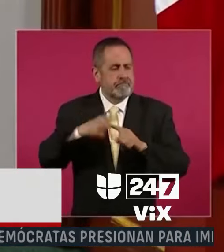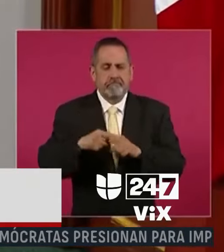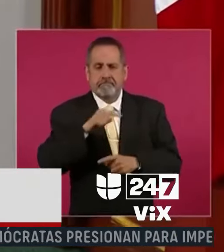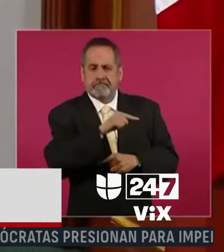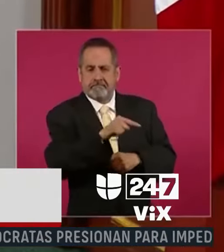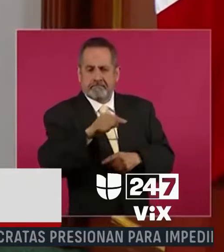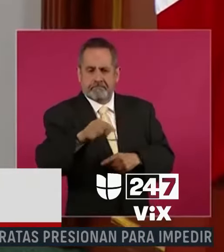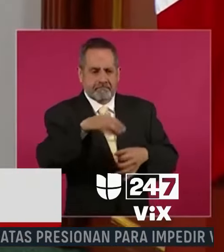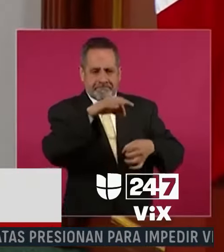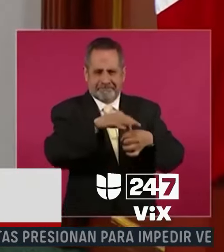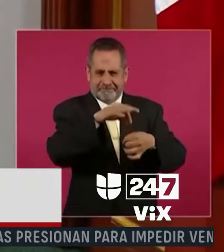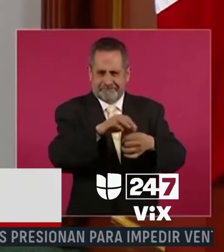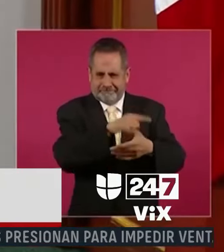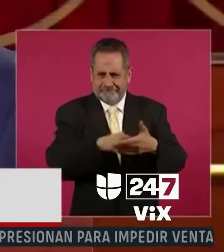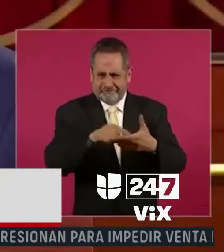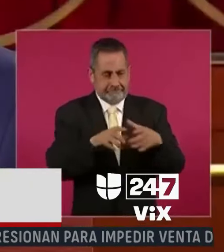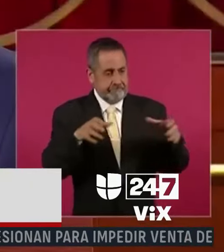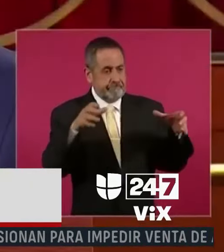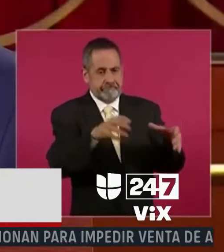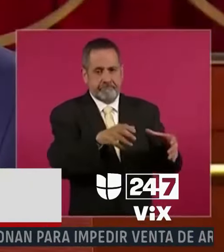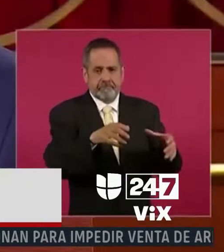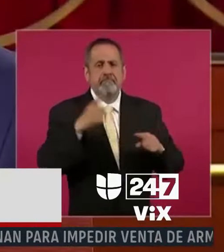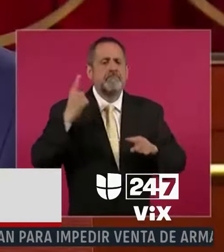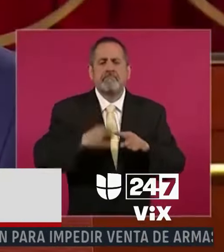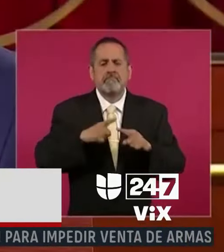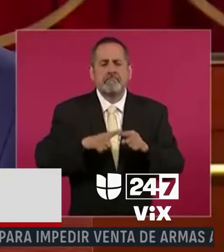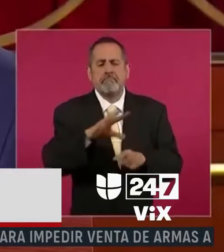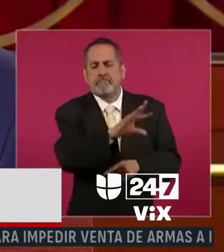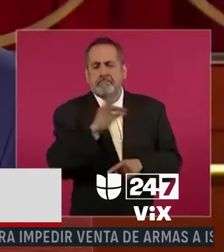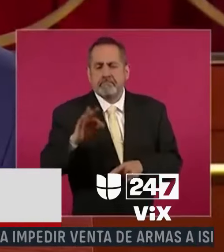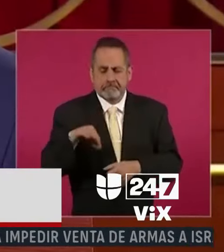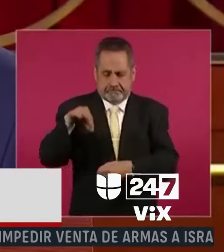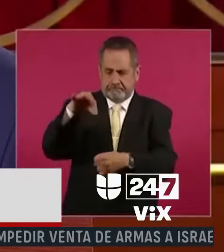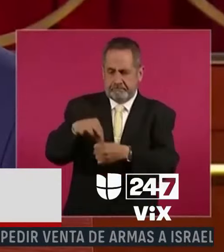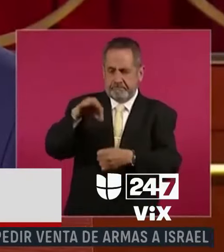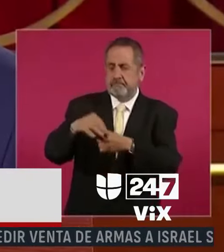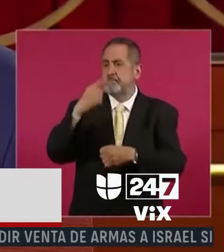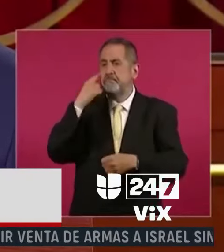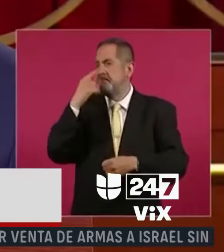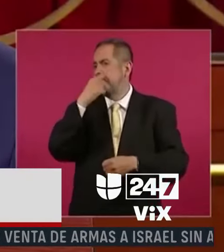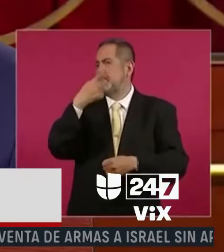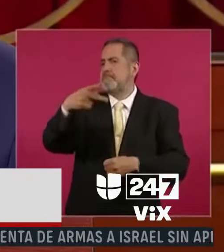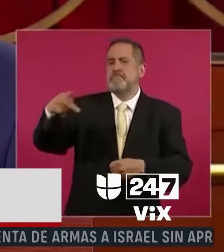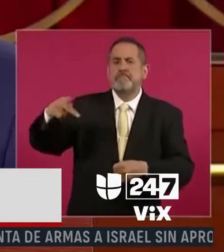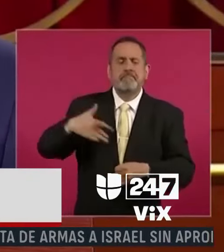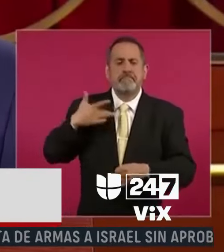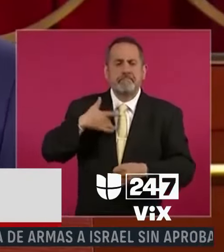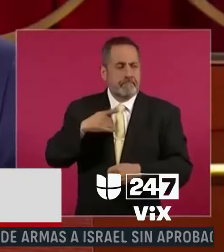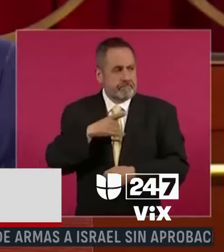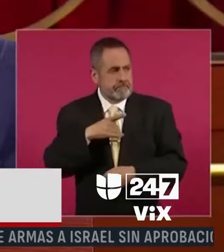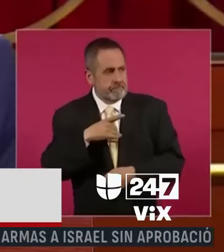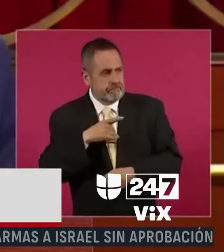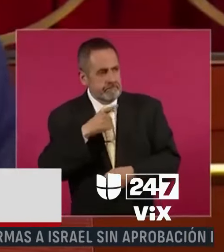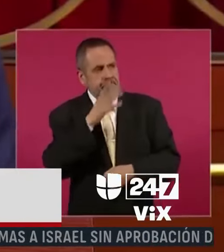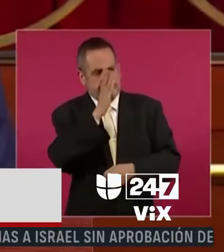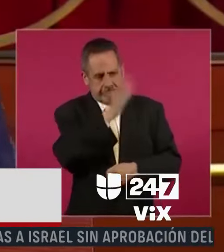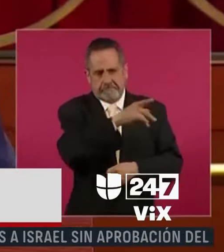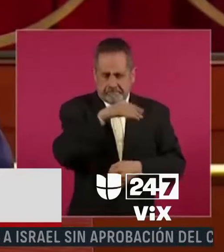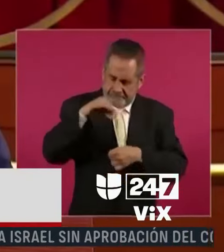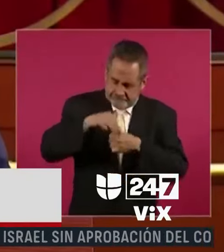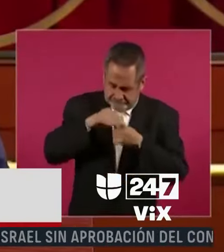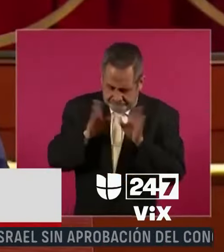organismos electorales serán electos por el voto libre, directo y secreto de todos